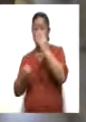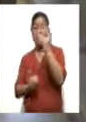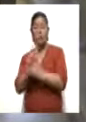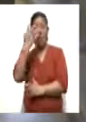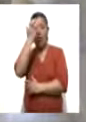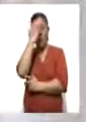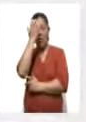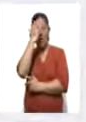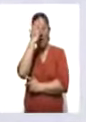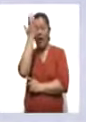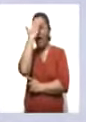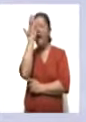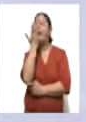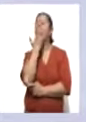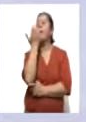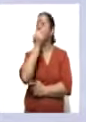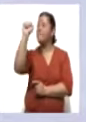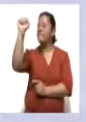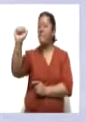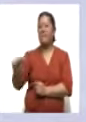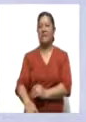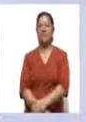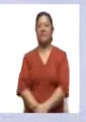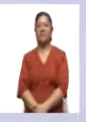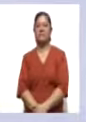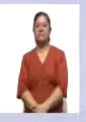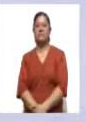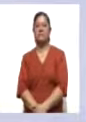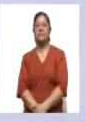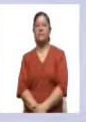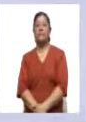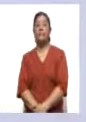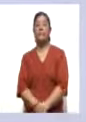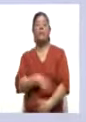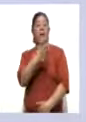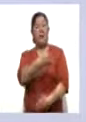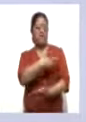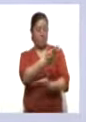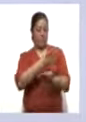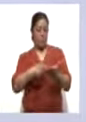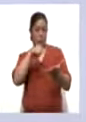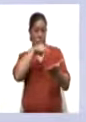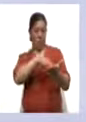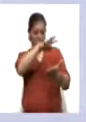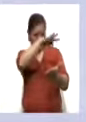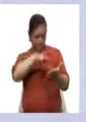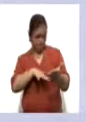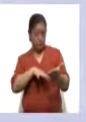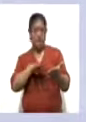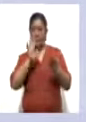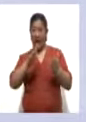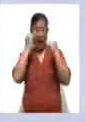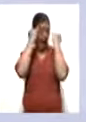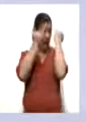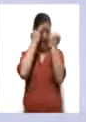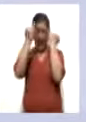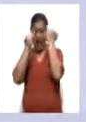y habilidades. Es un programa diseñado para que el gobierno del estado de